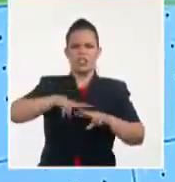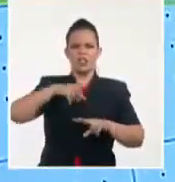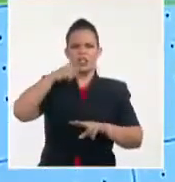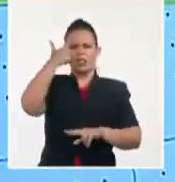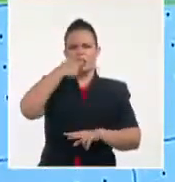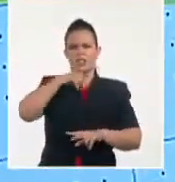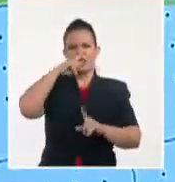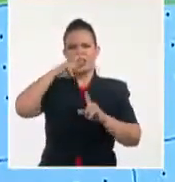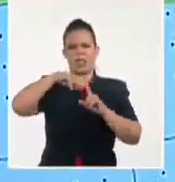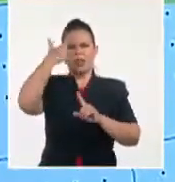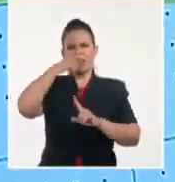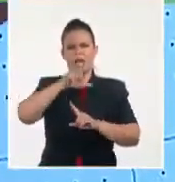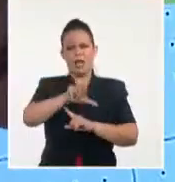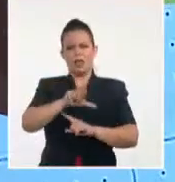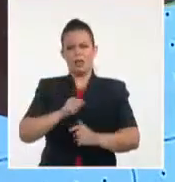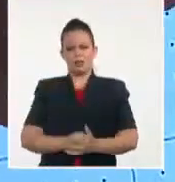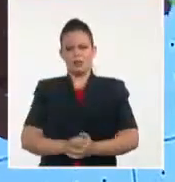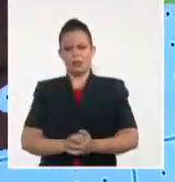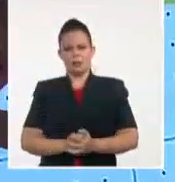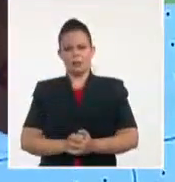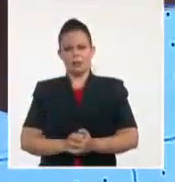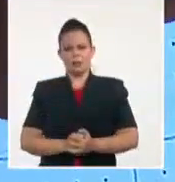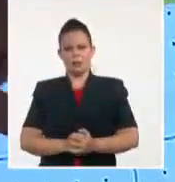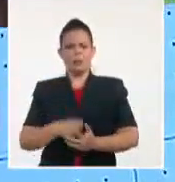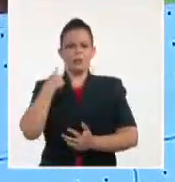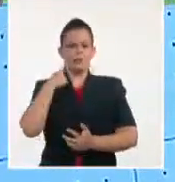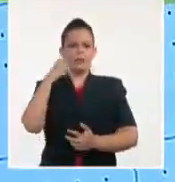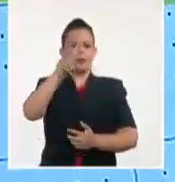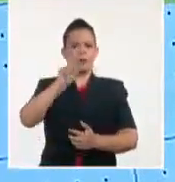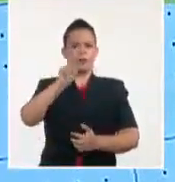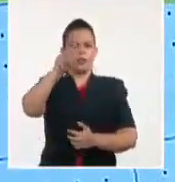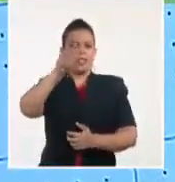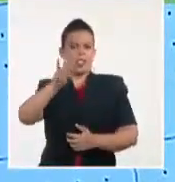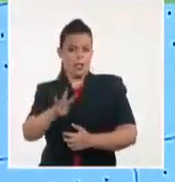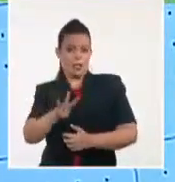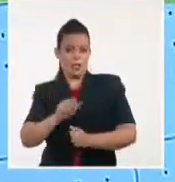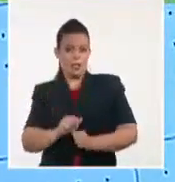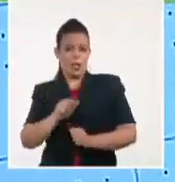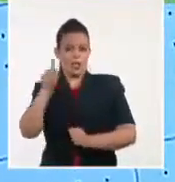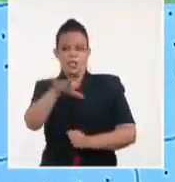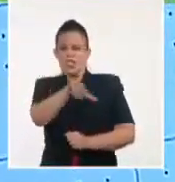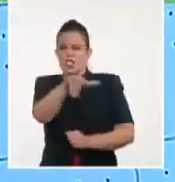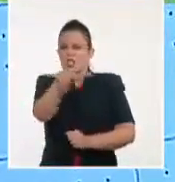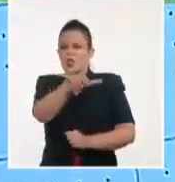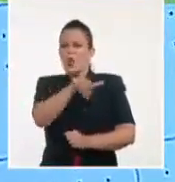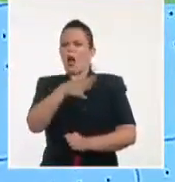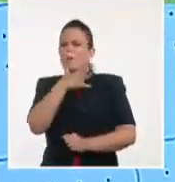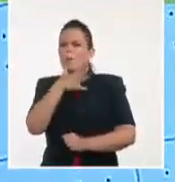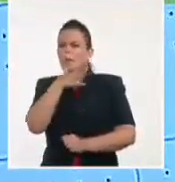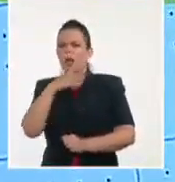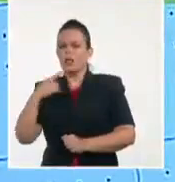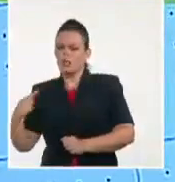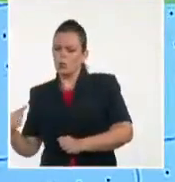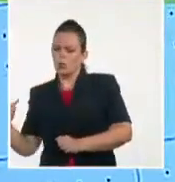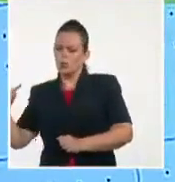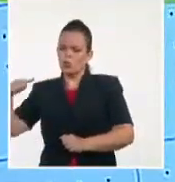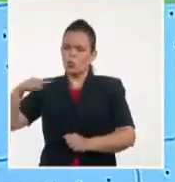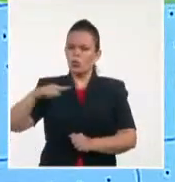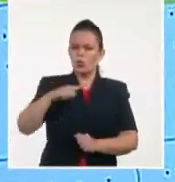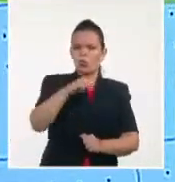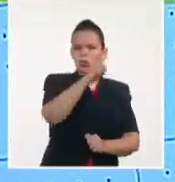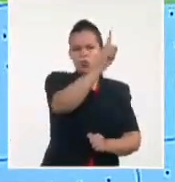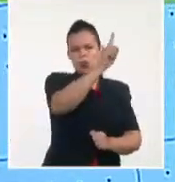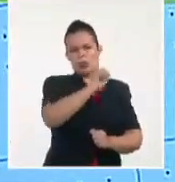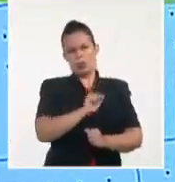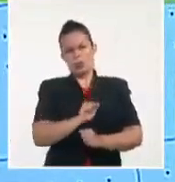del 2013. La trayectoria muy similar, surge en el mismo lugar. Pero nunca llegó a huracán. La